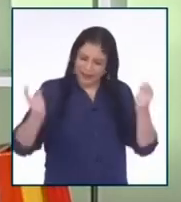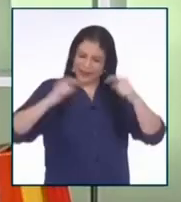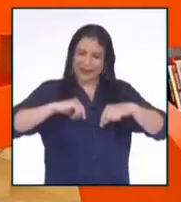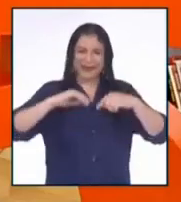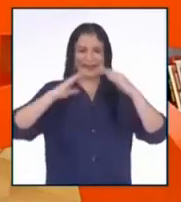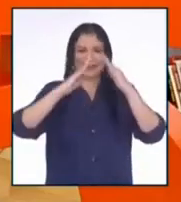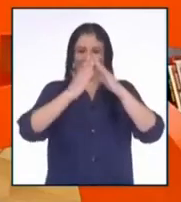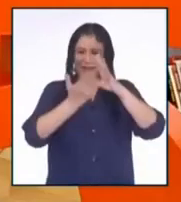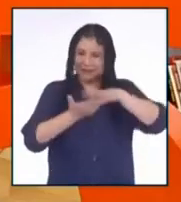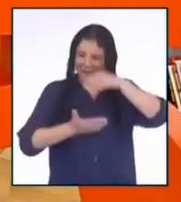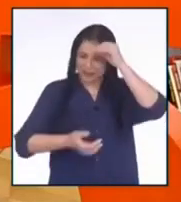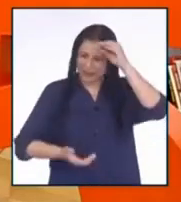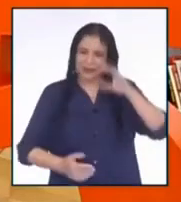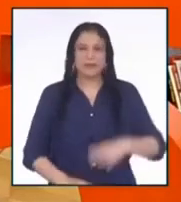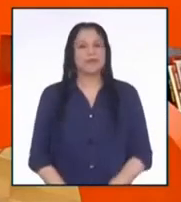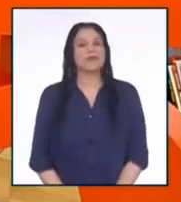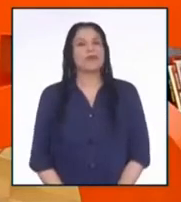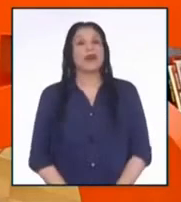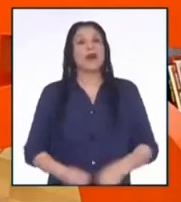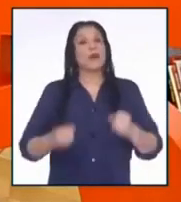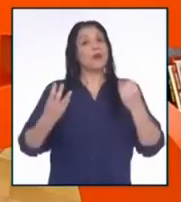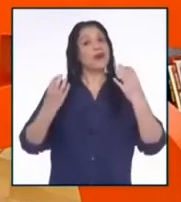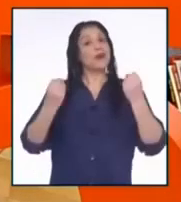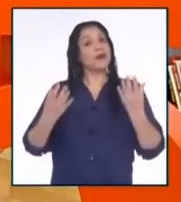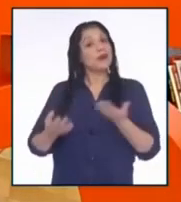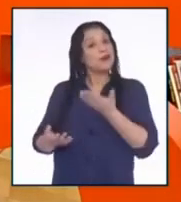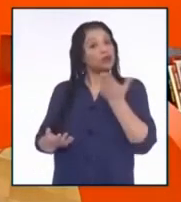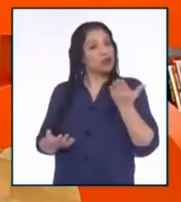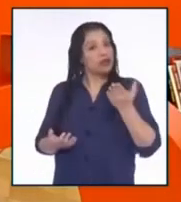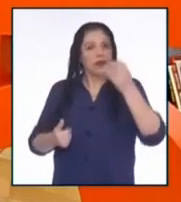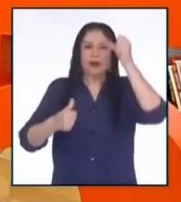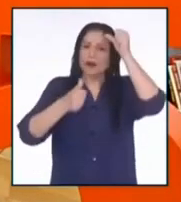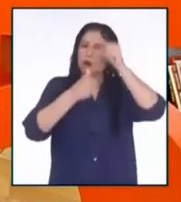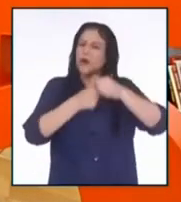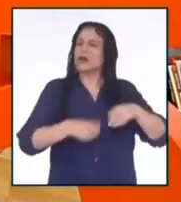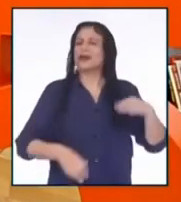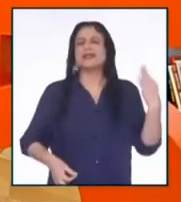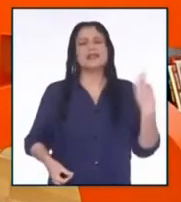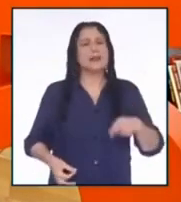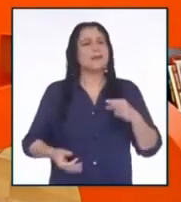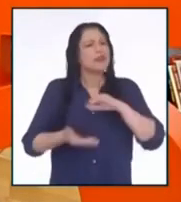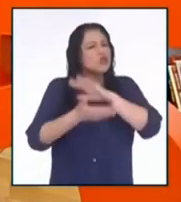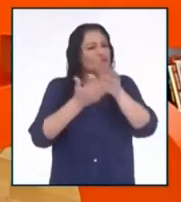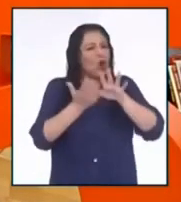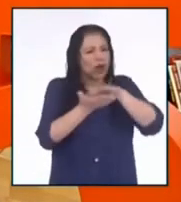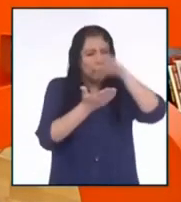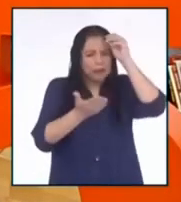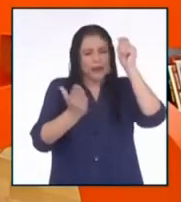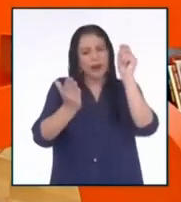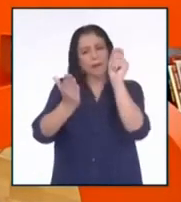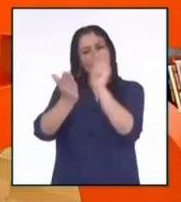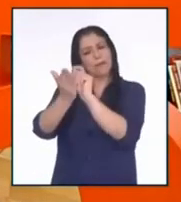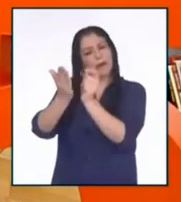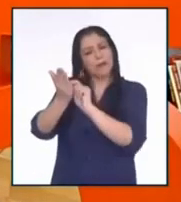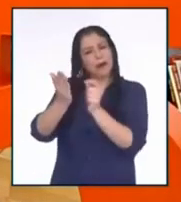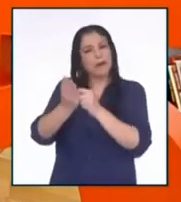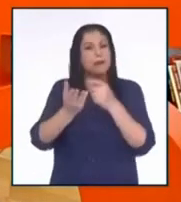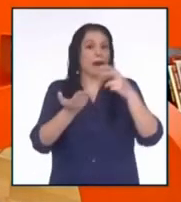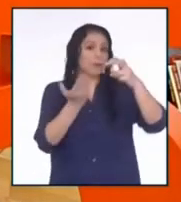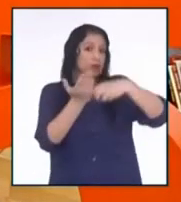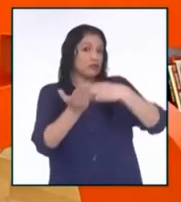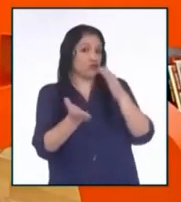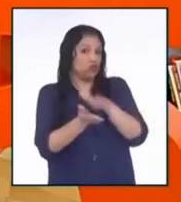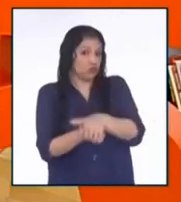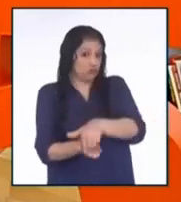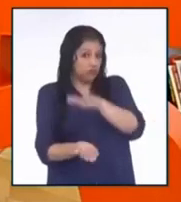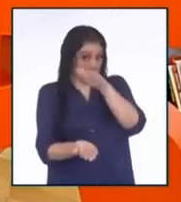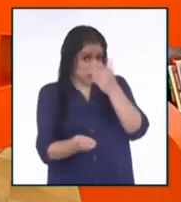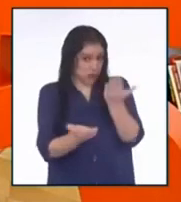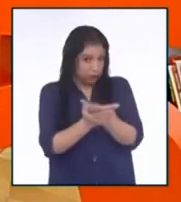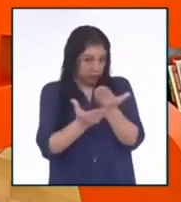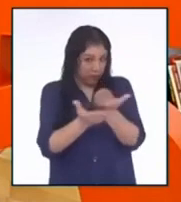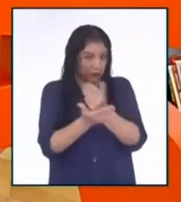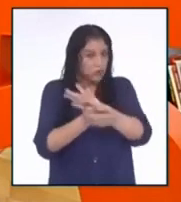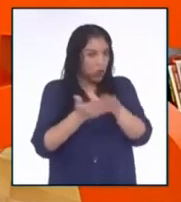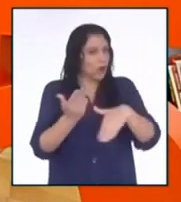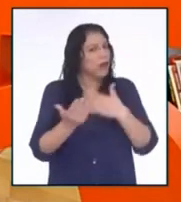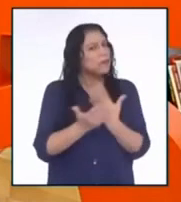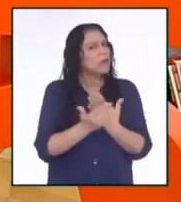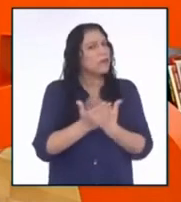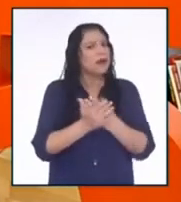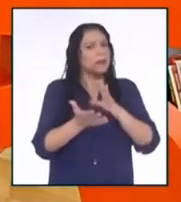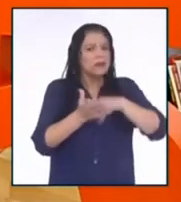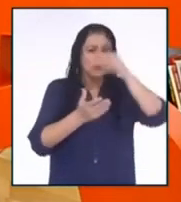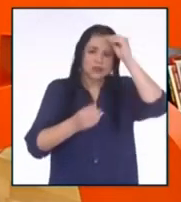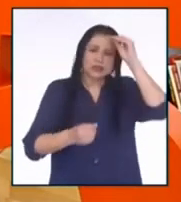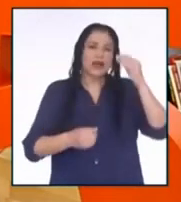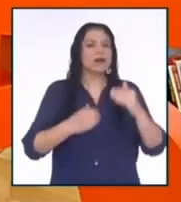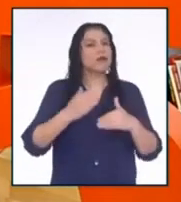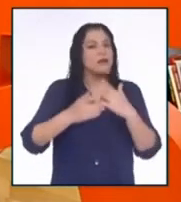programa de hoy. Bueno, chicas y chicos, recuerden que siempre deben registrar todo lo aprendido en su portafolio de trabajo. Toda la evidencia de su aprendizaje